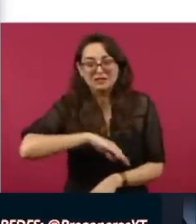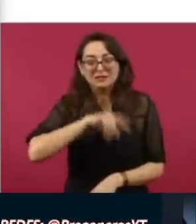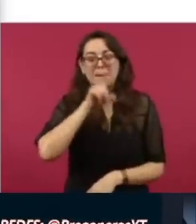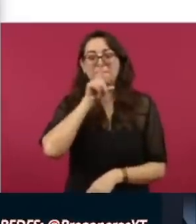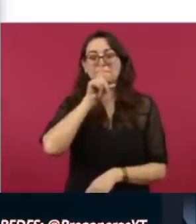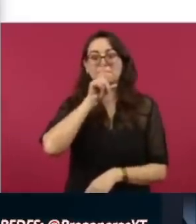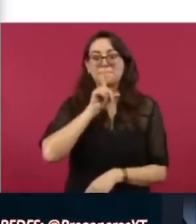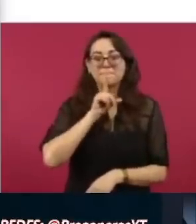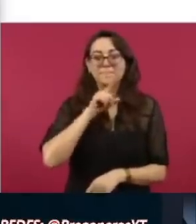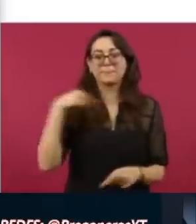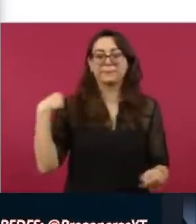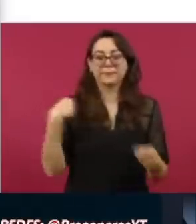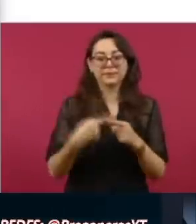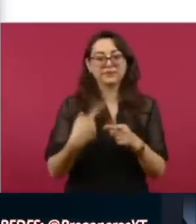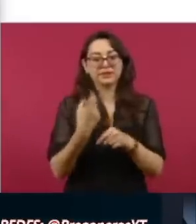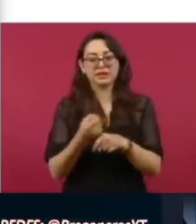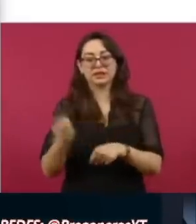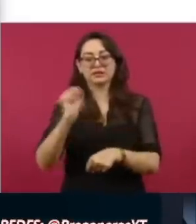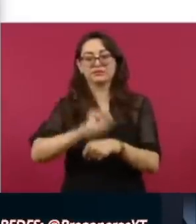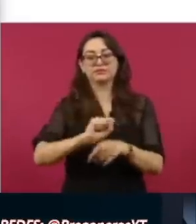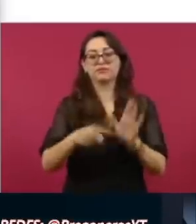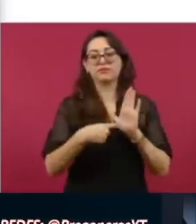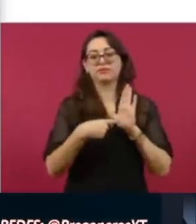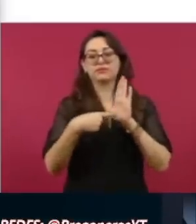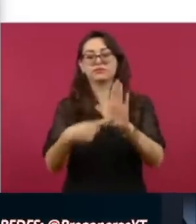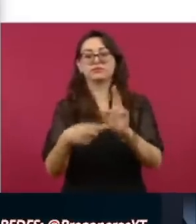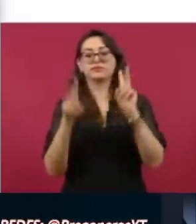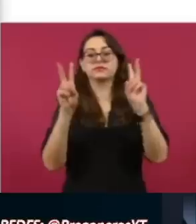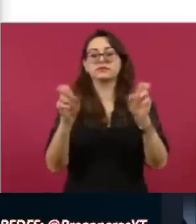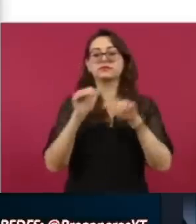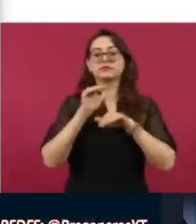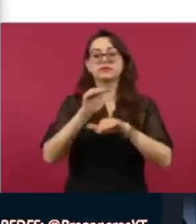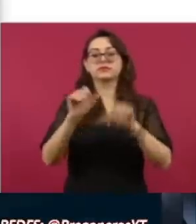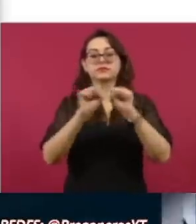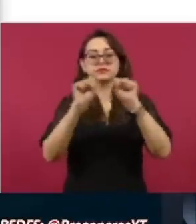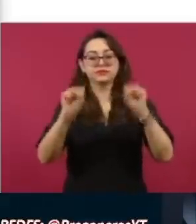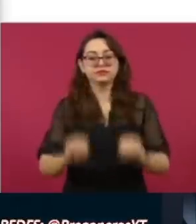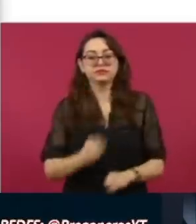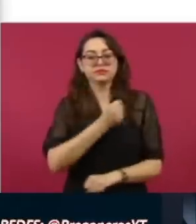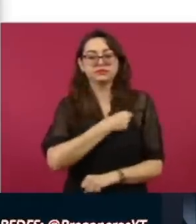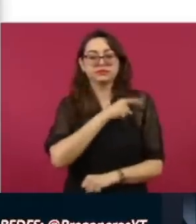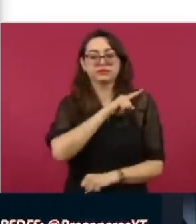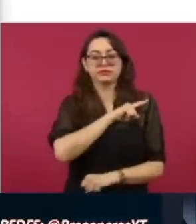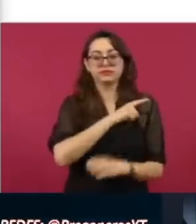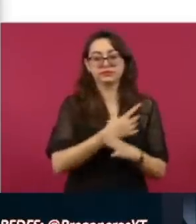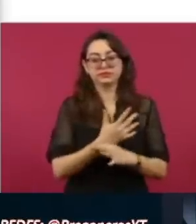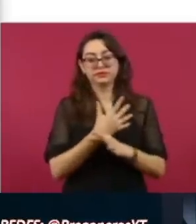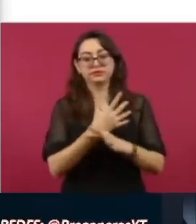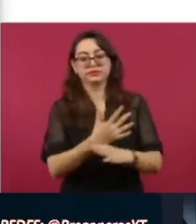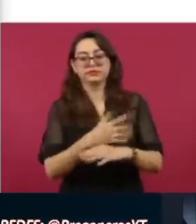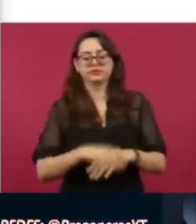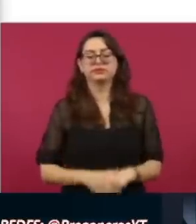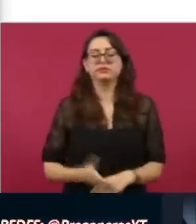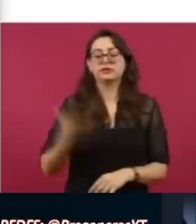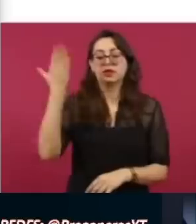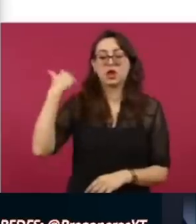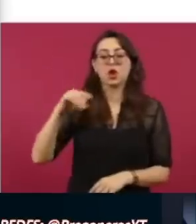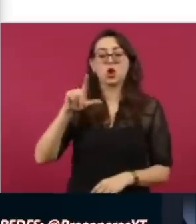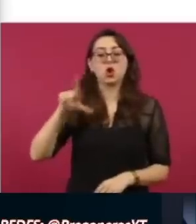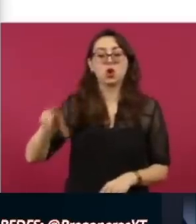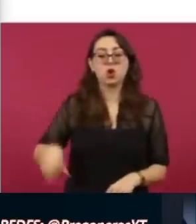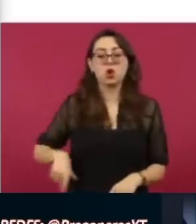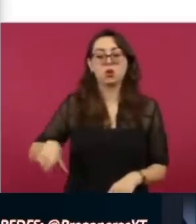semana por presentar una tabla sobre el sistema de salud en el texto se lee los gobiernos neoliberales gastaron hasta